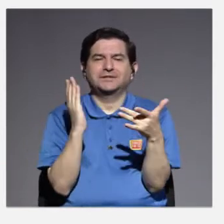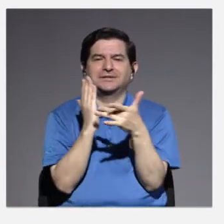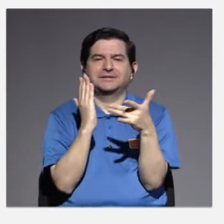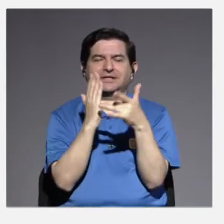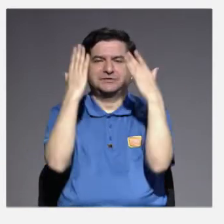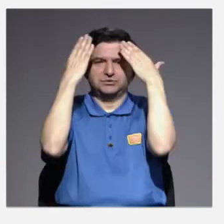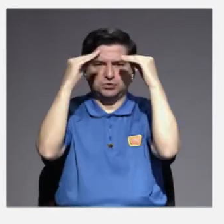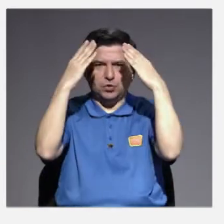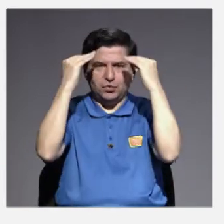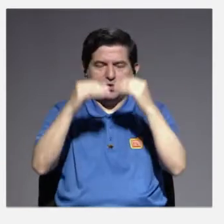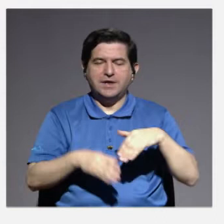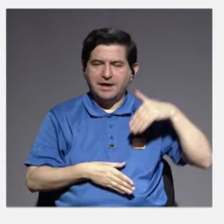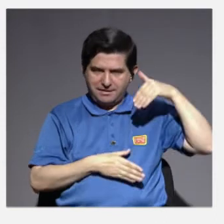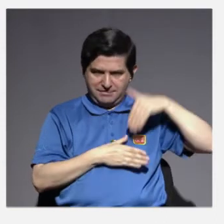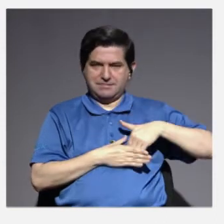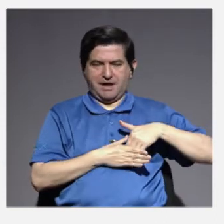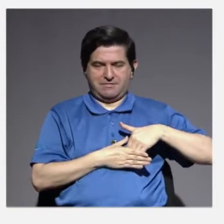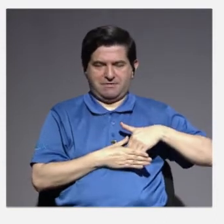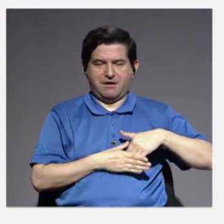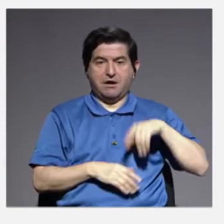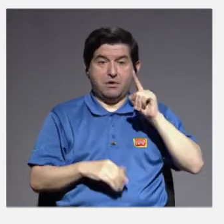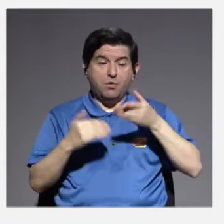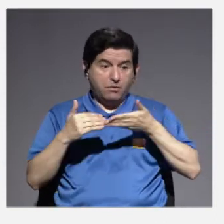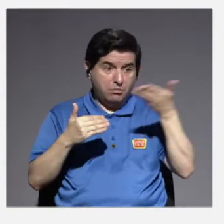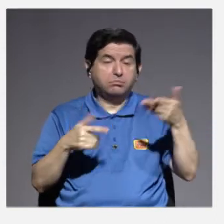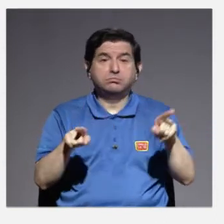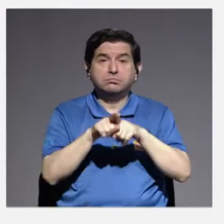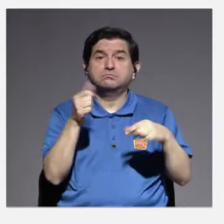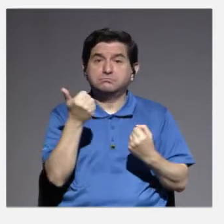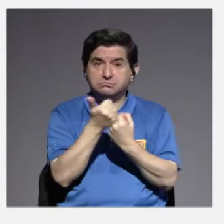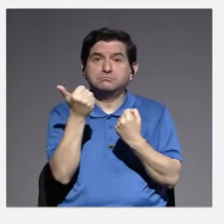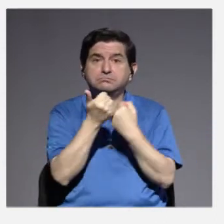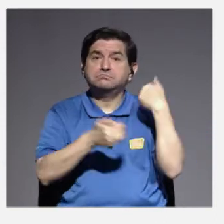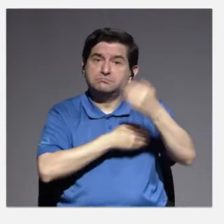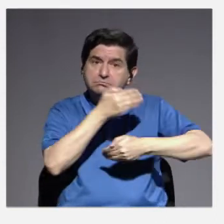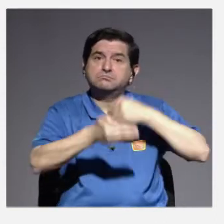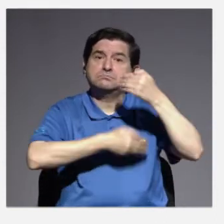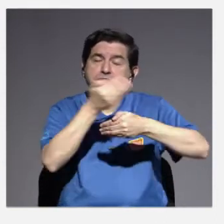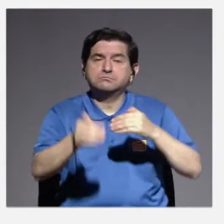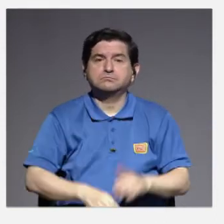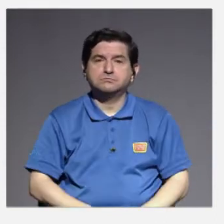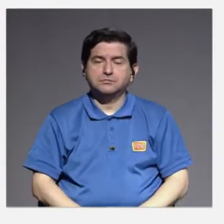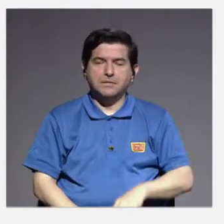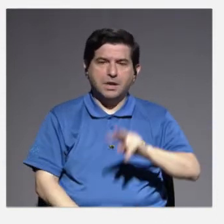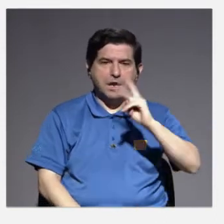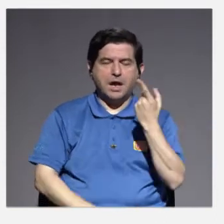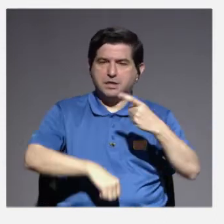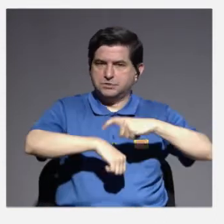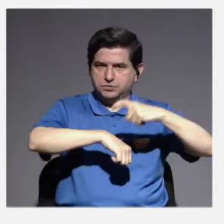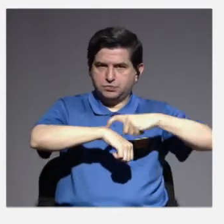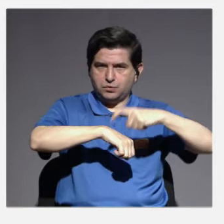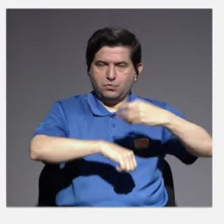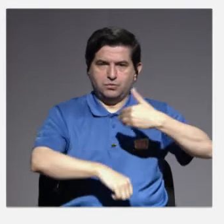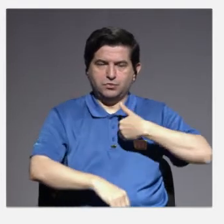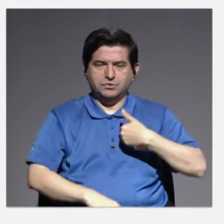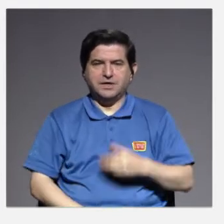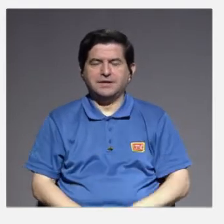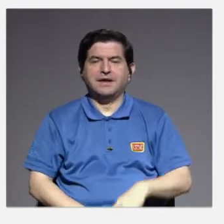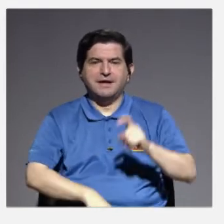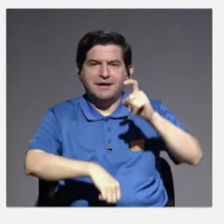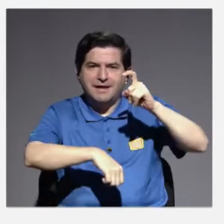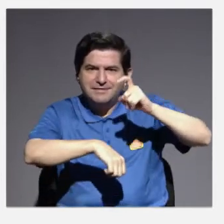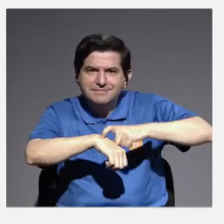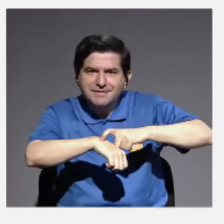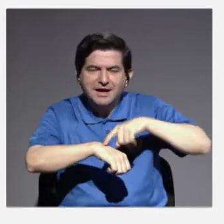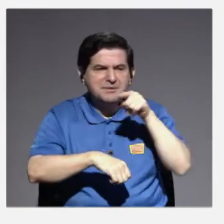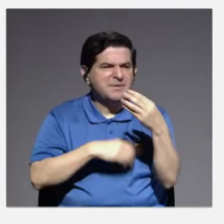de la información a nivel interno, como un elemento también que apoye justamente el proceso. Luego, en una segunda instancia, tenemos una fase en la cual